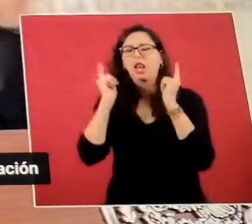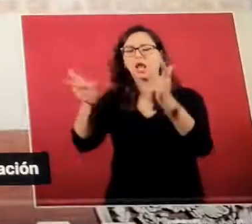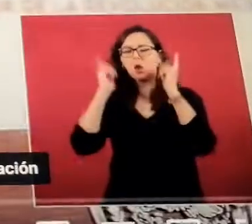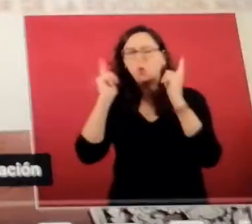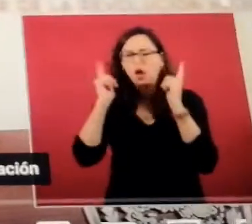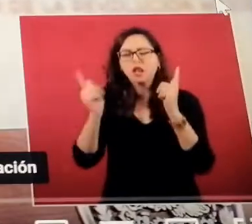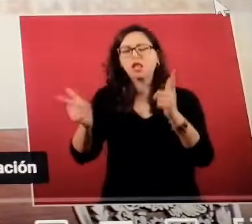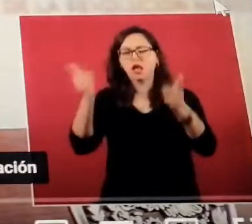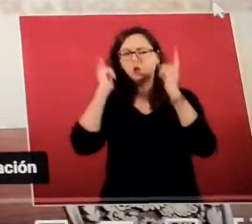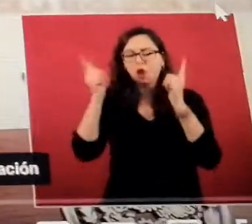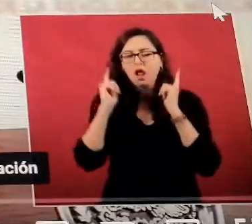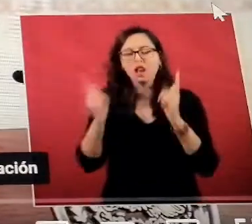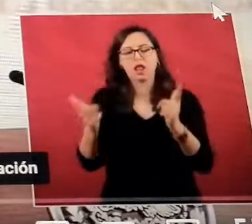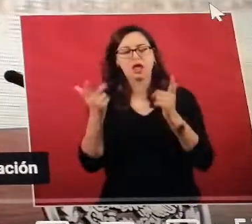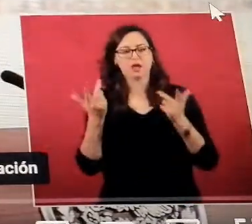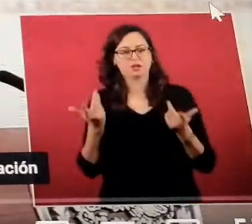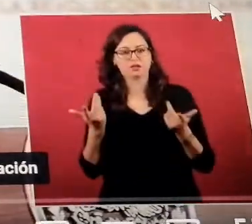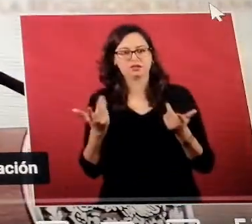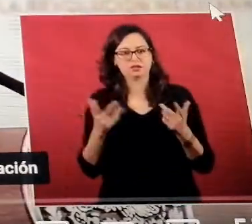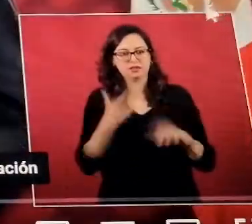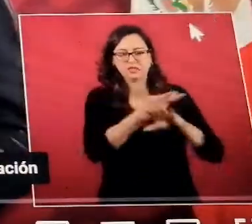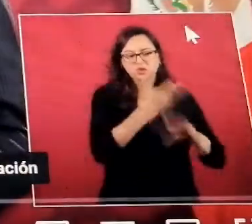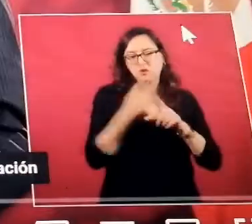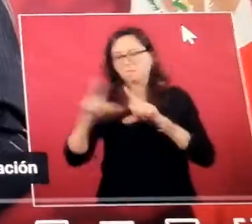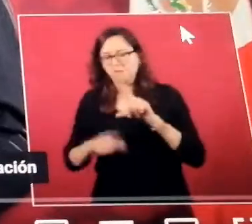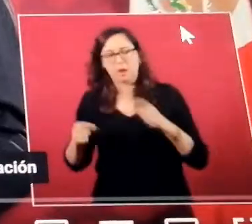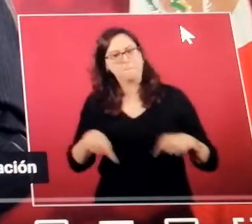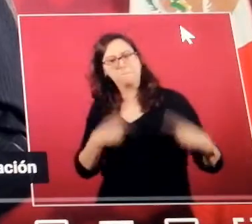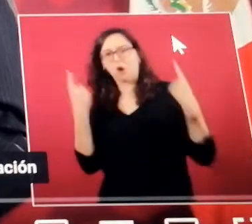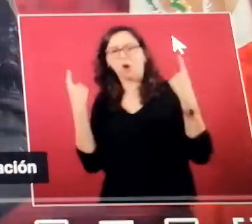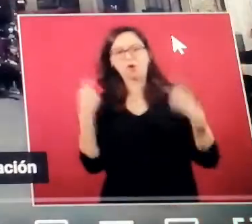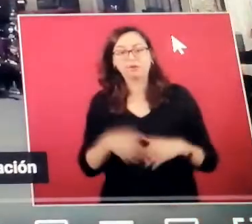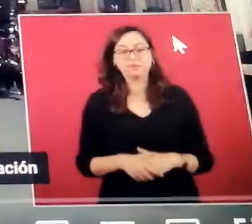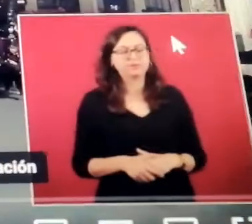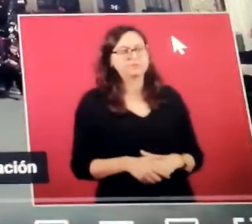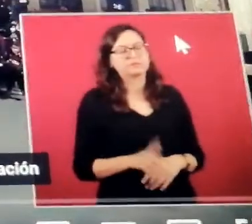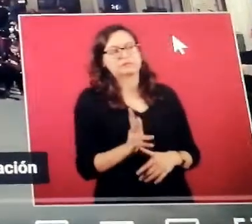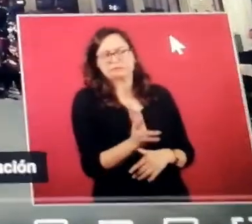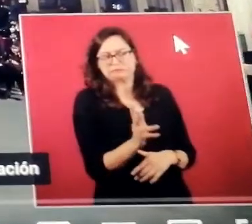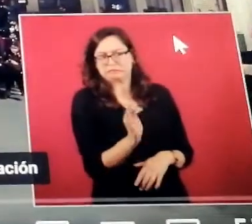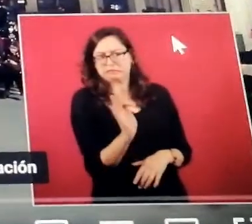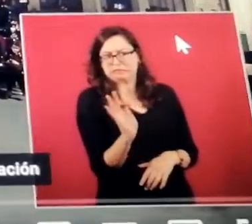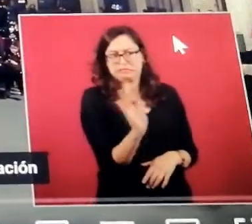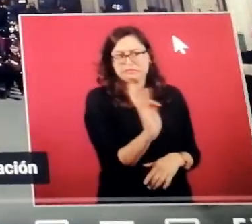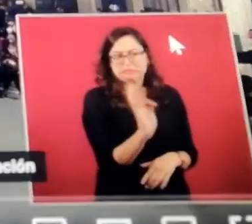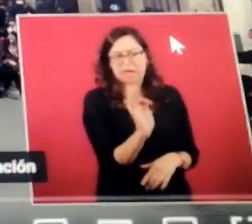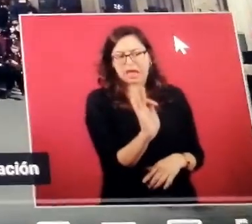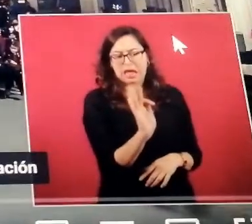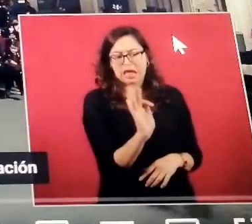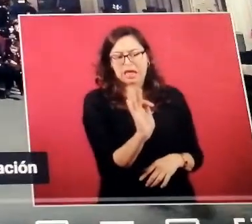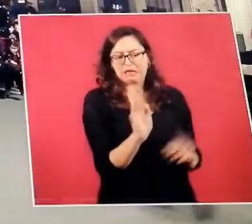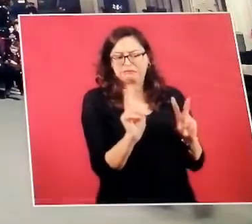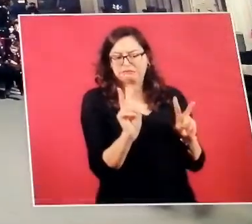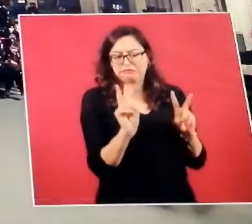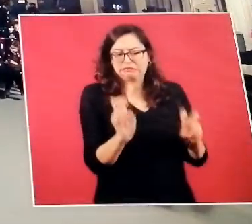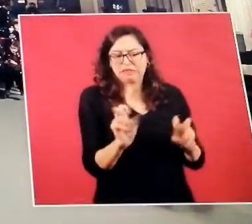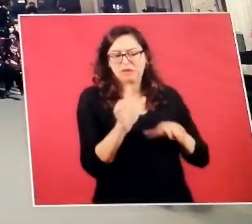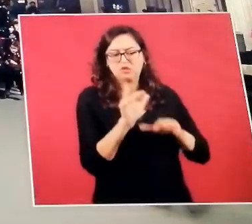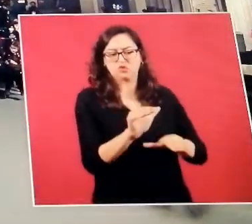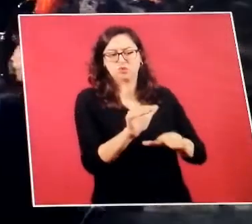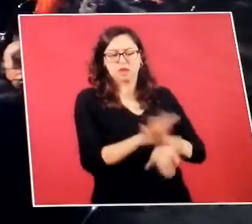quisieran que haya pleito. Entonces, no es que se haya llegado a la conclusión de que un tema técnico no se podía tratar